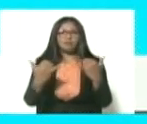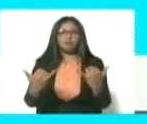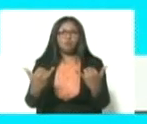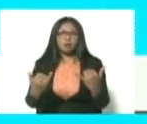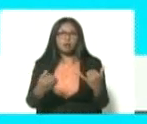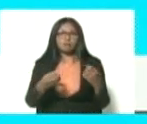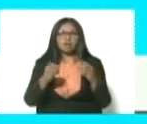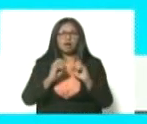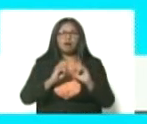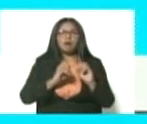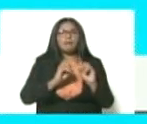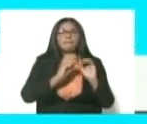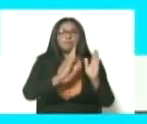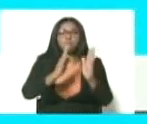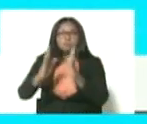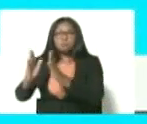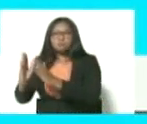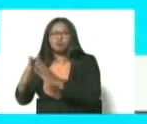Y todo es experimental.